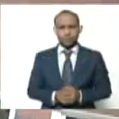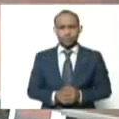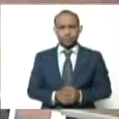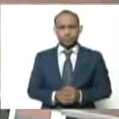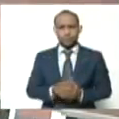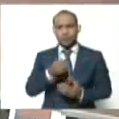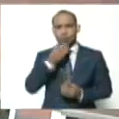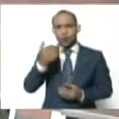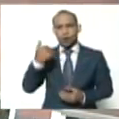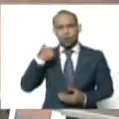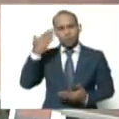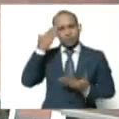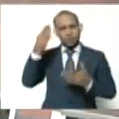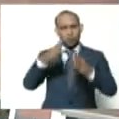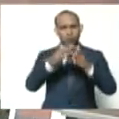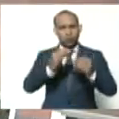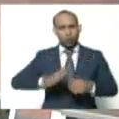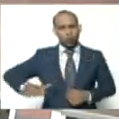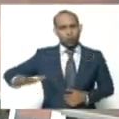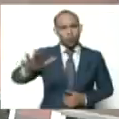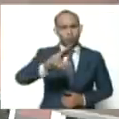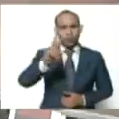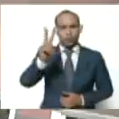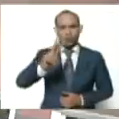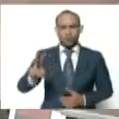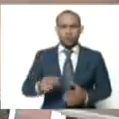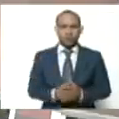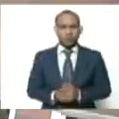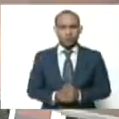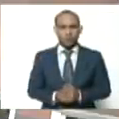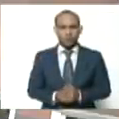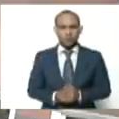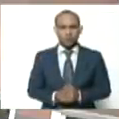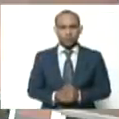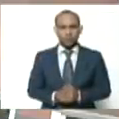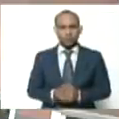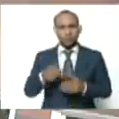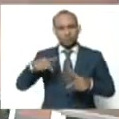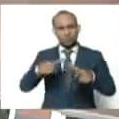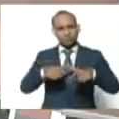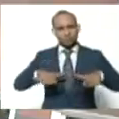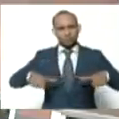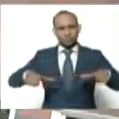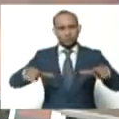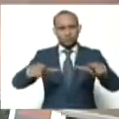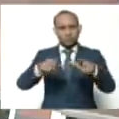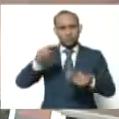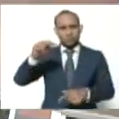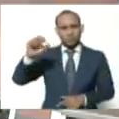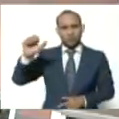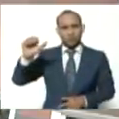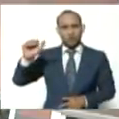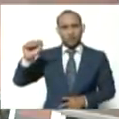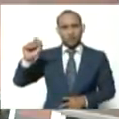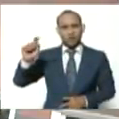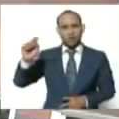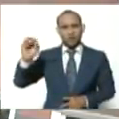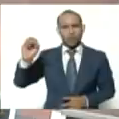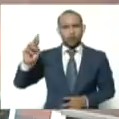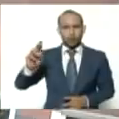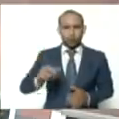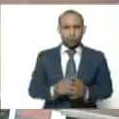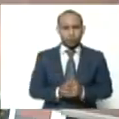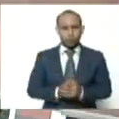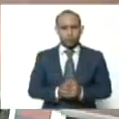Bueno, mi saludo a toda Venezuela. Acá desde el Salón Néstor Kirchner,